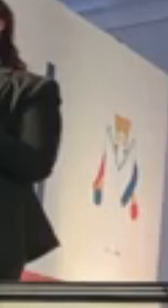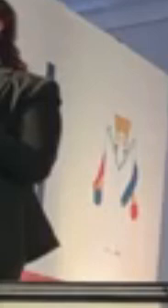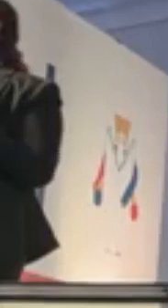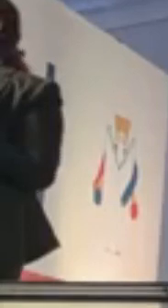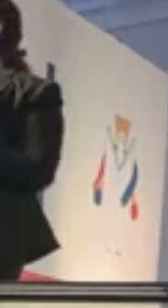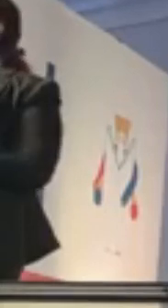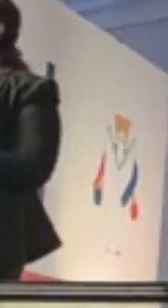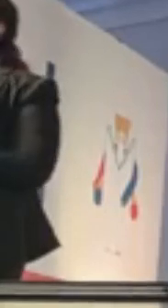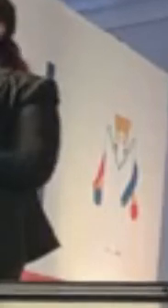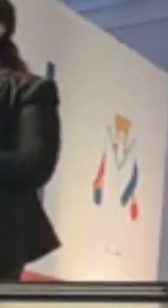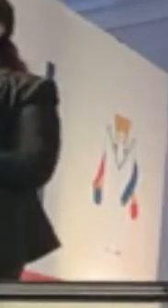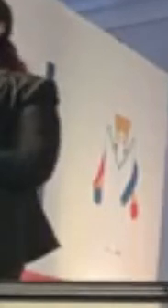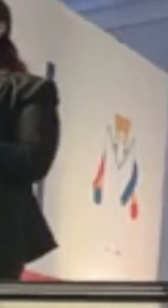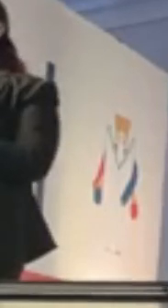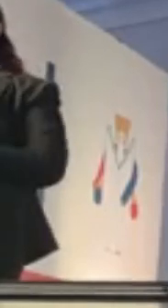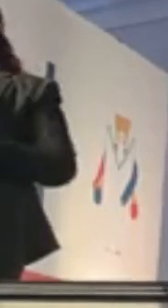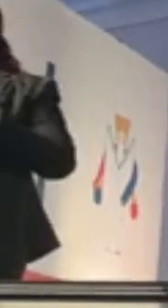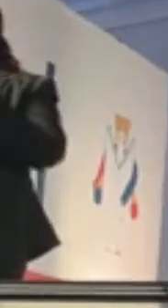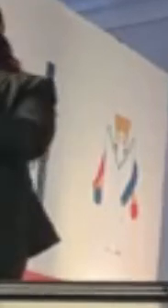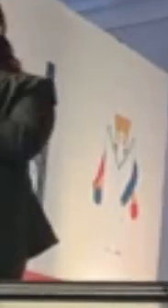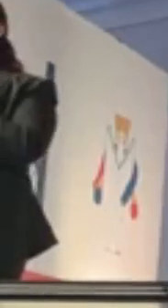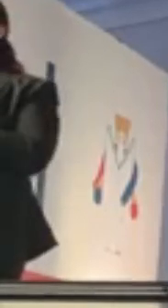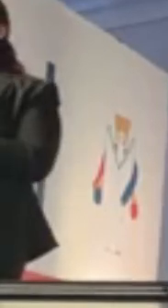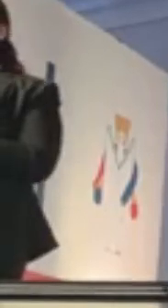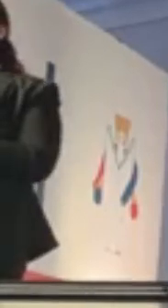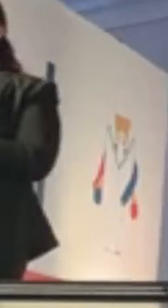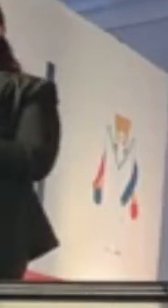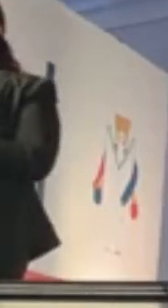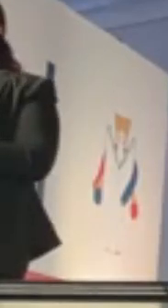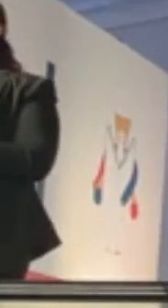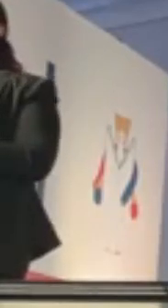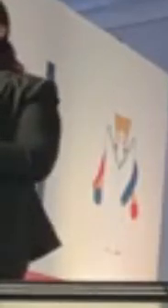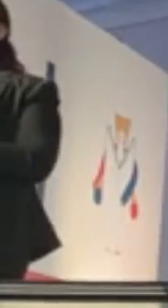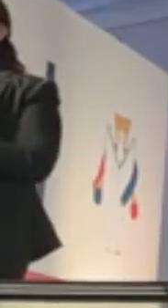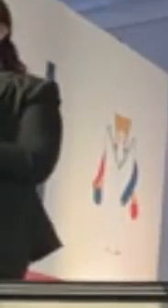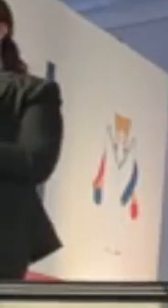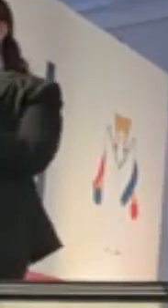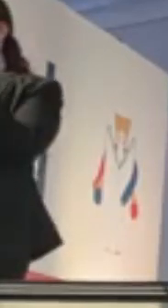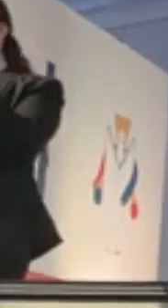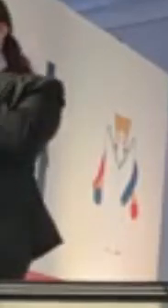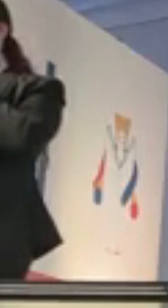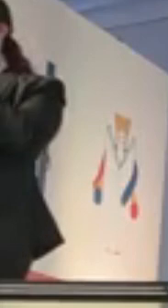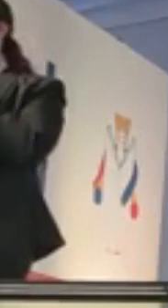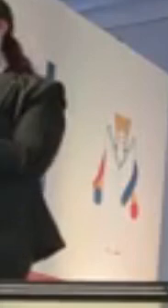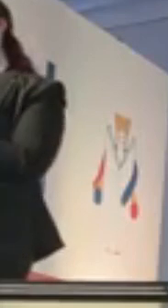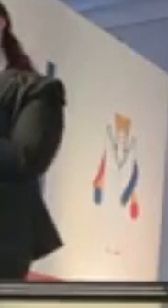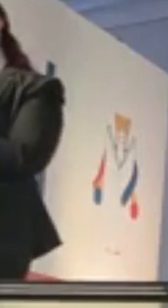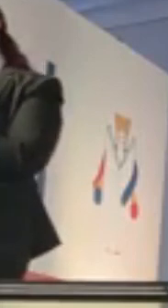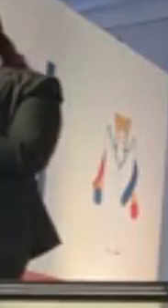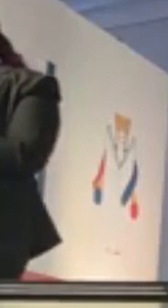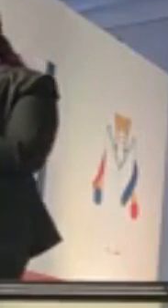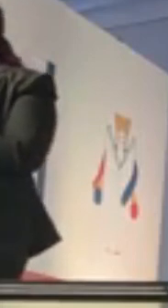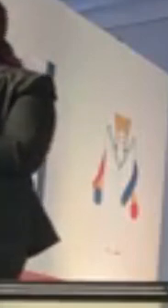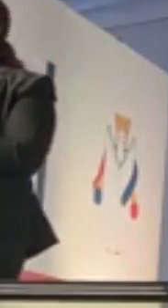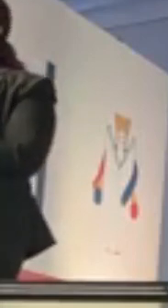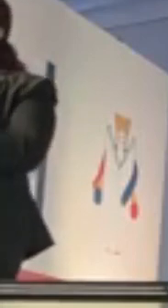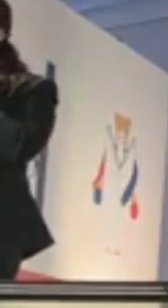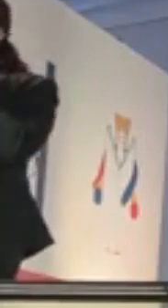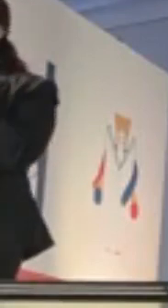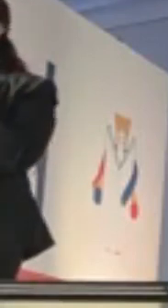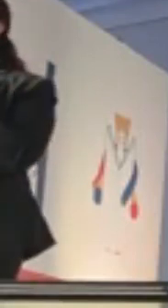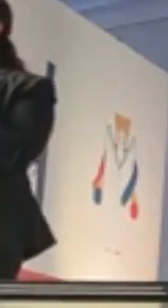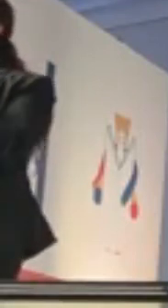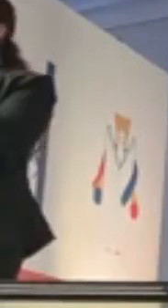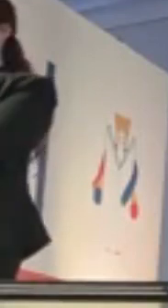mayor satisfacción, ¿no?, que podemos tener quienes nos dedicamos a la academia, al pensamiento, a la palabra, desde